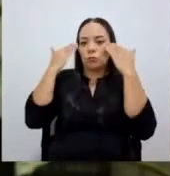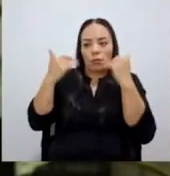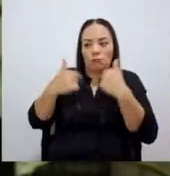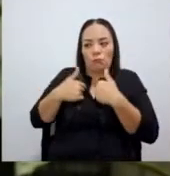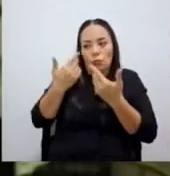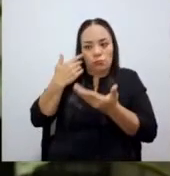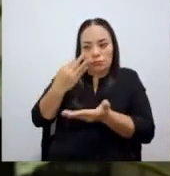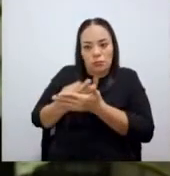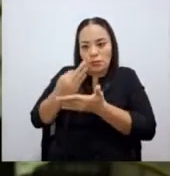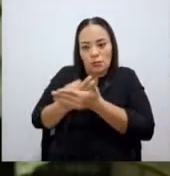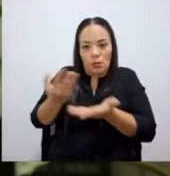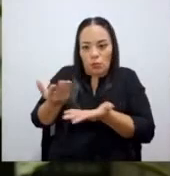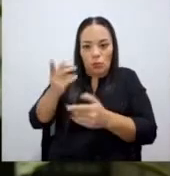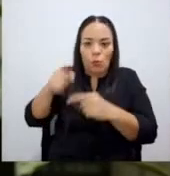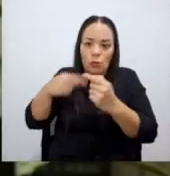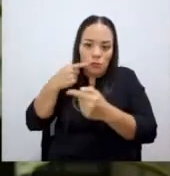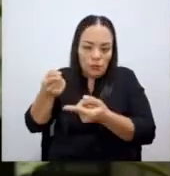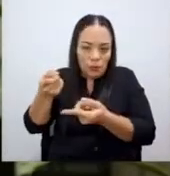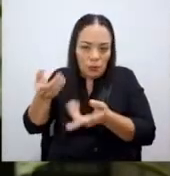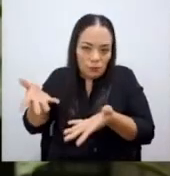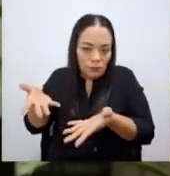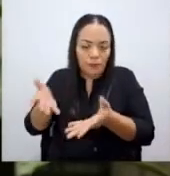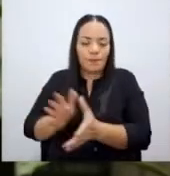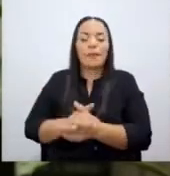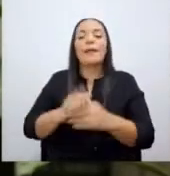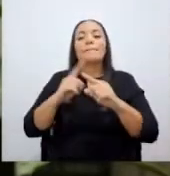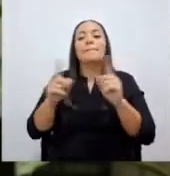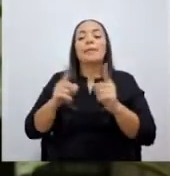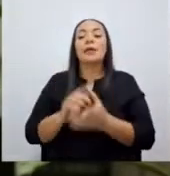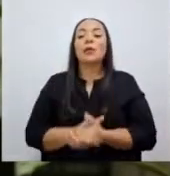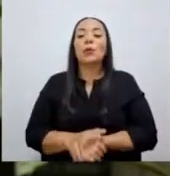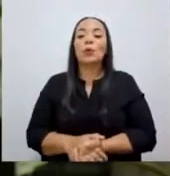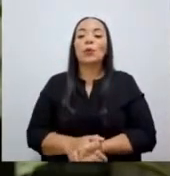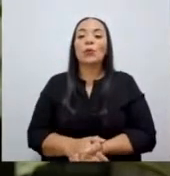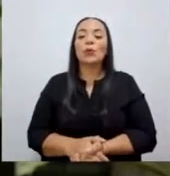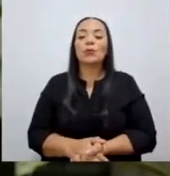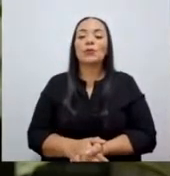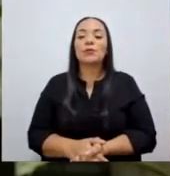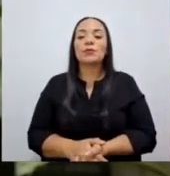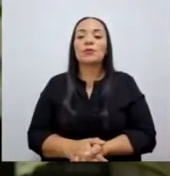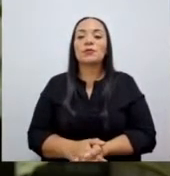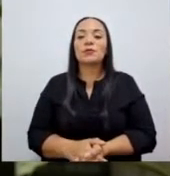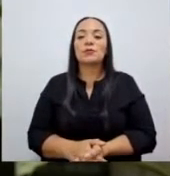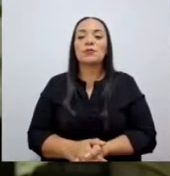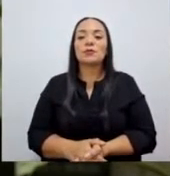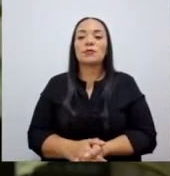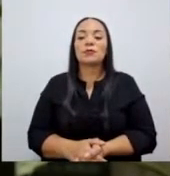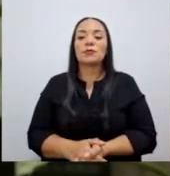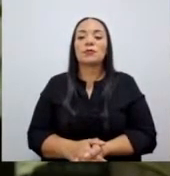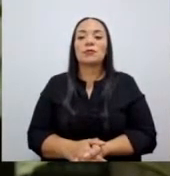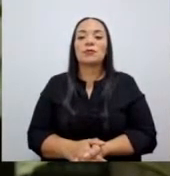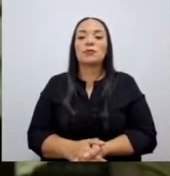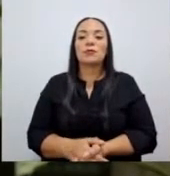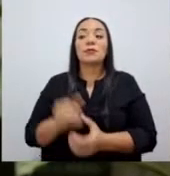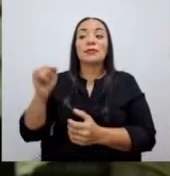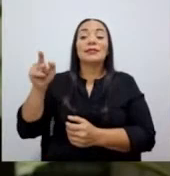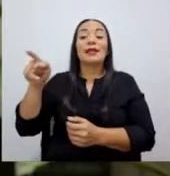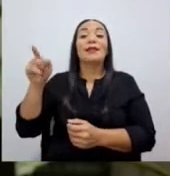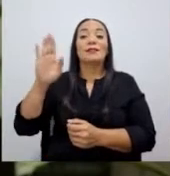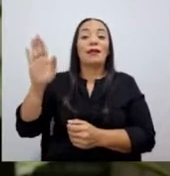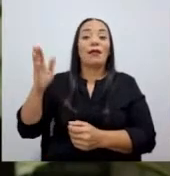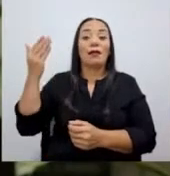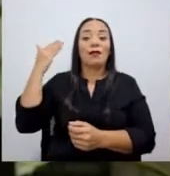nadie para firmar cosas, pero si no lo había anunciado como